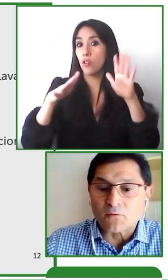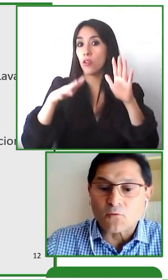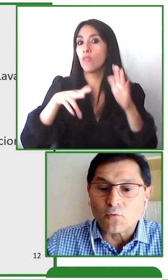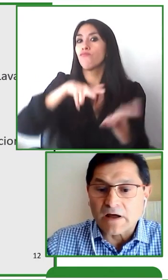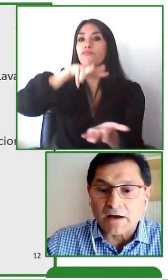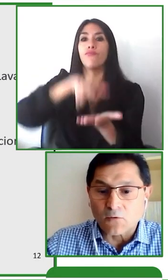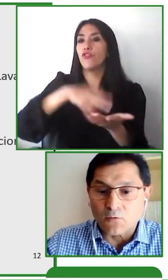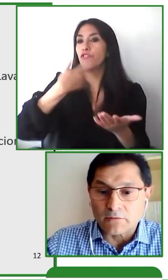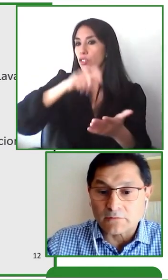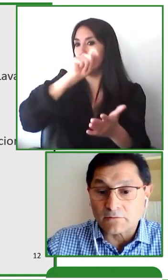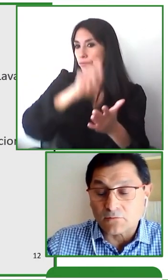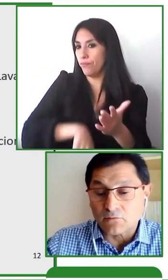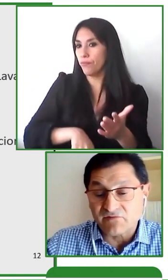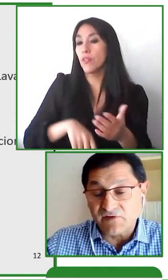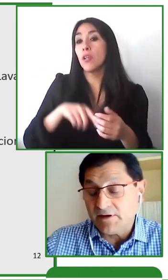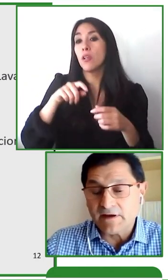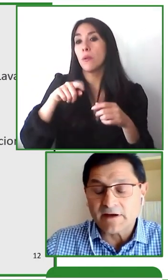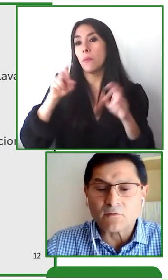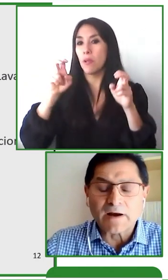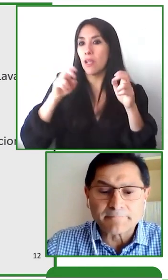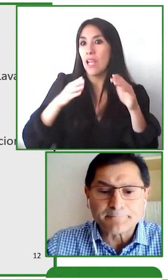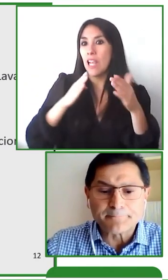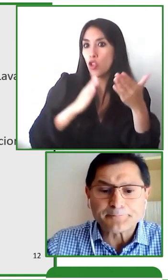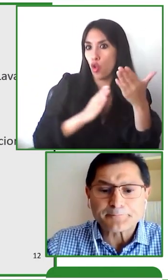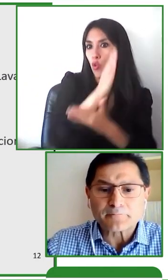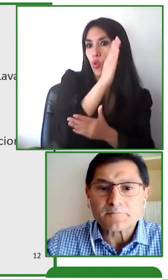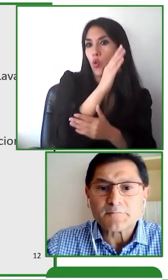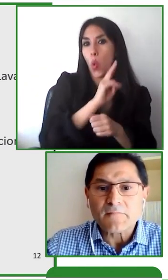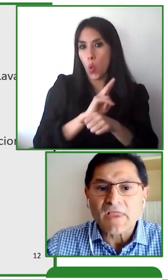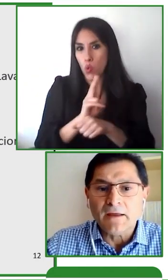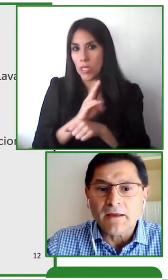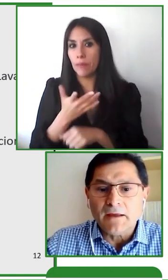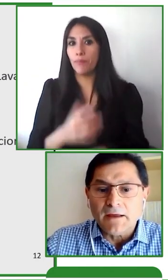ello pagan un fee anual.